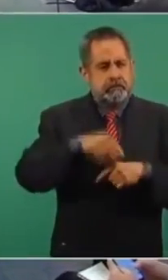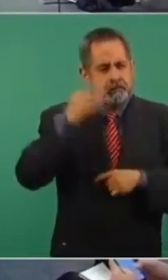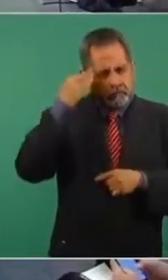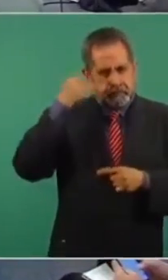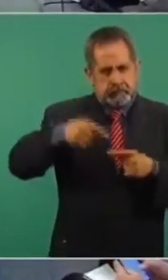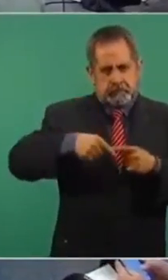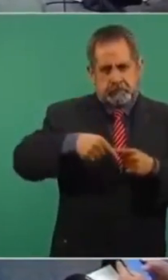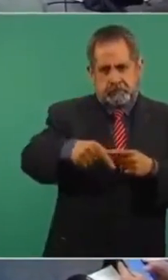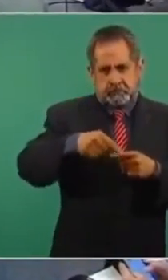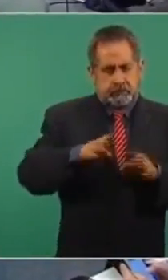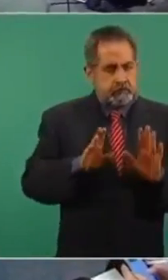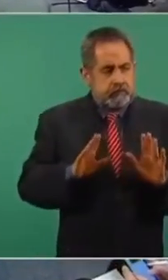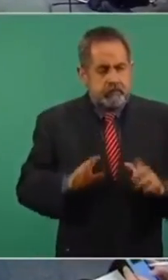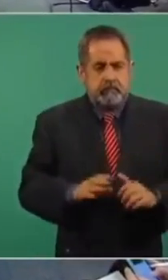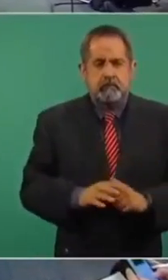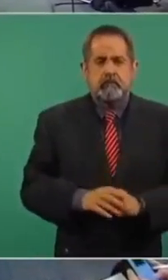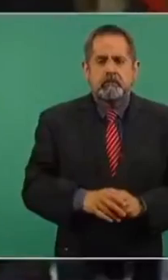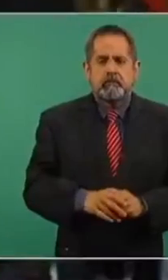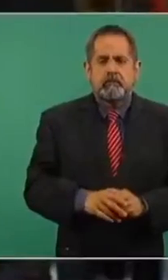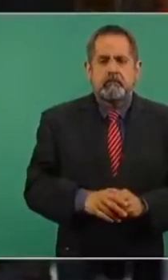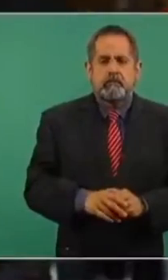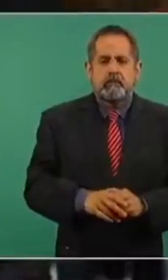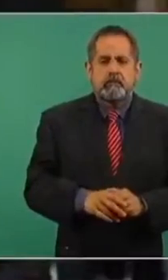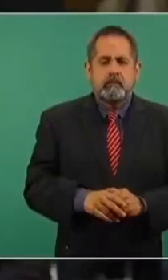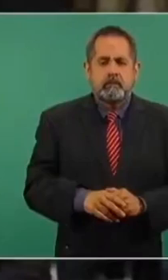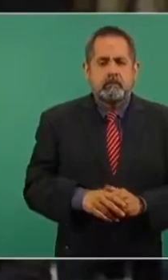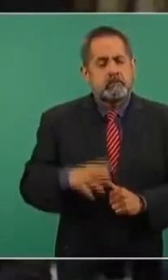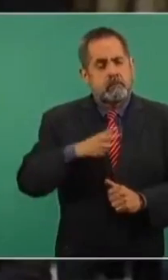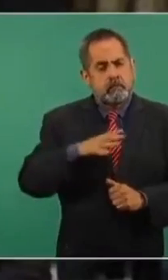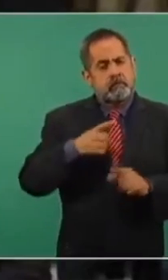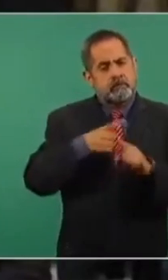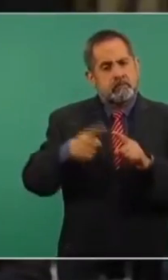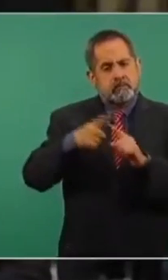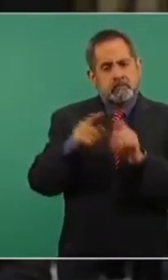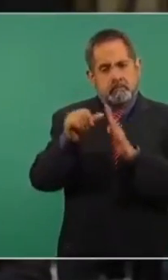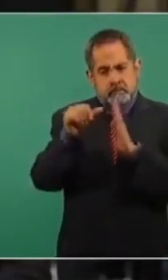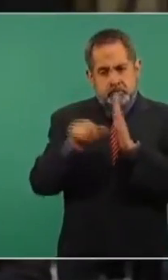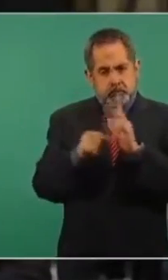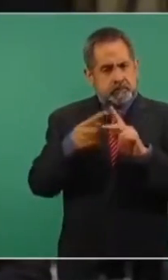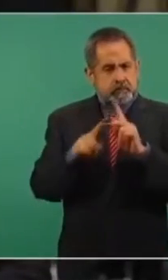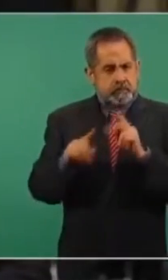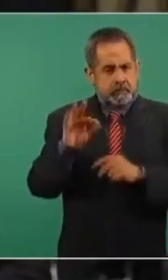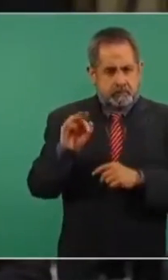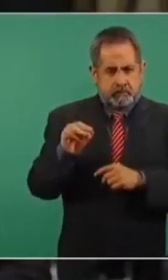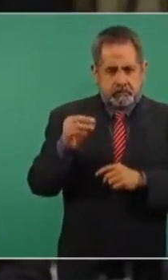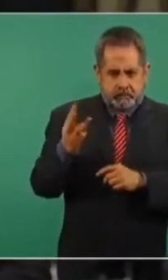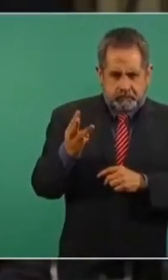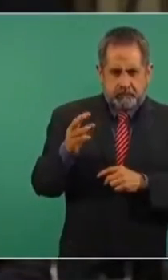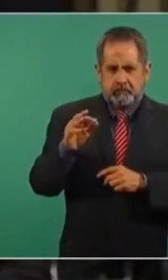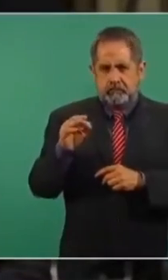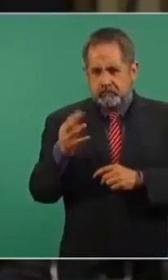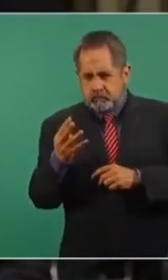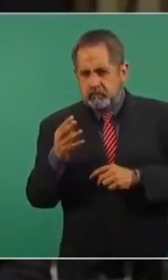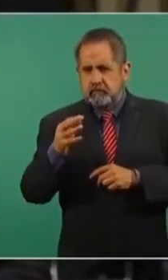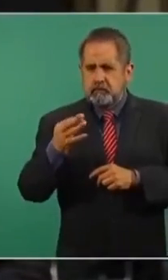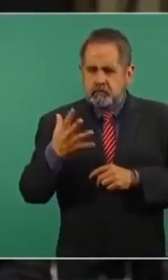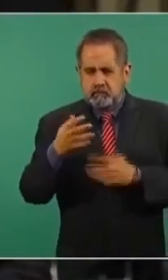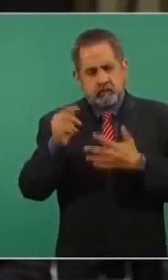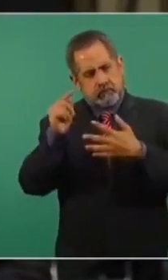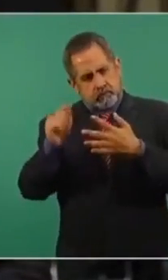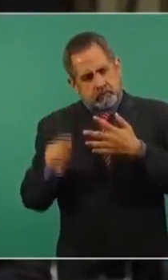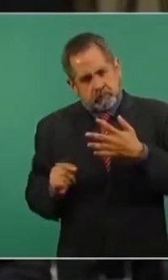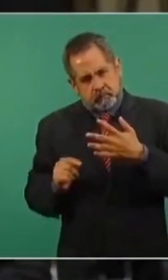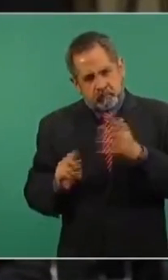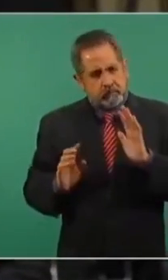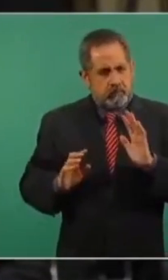que se fije. Hay varios artículos a partir del 43, 44 y 45